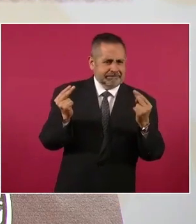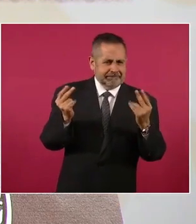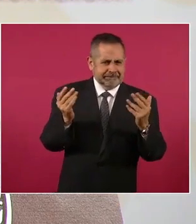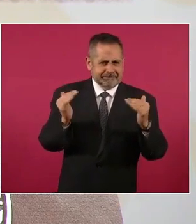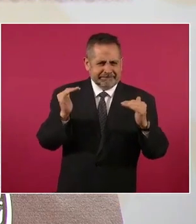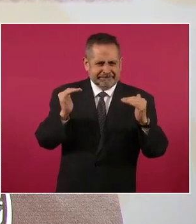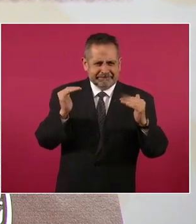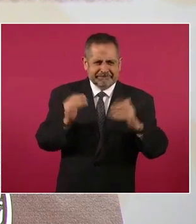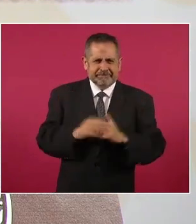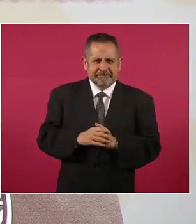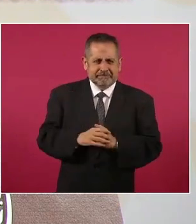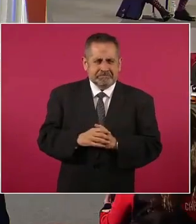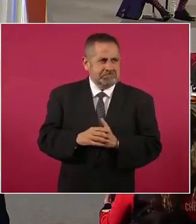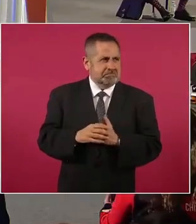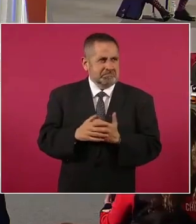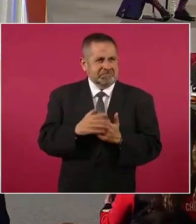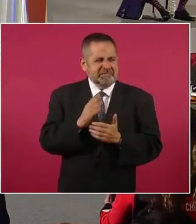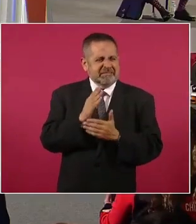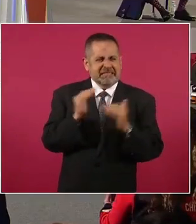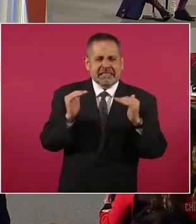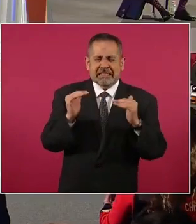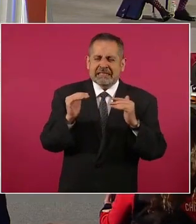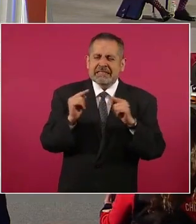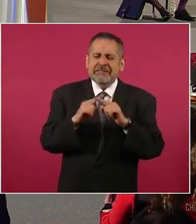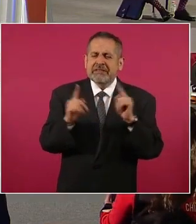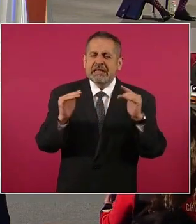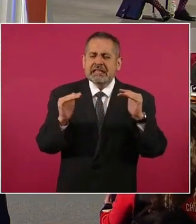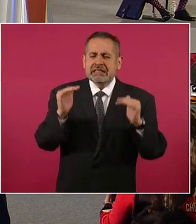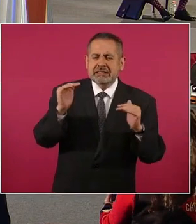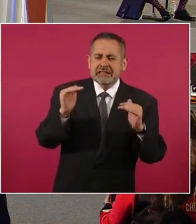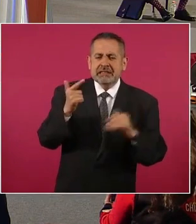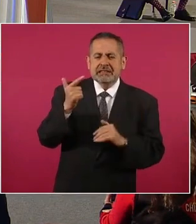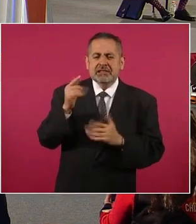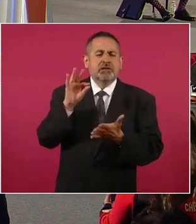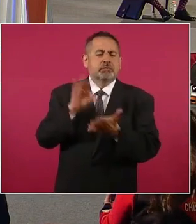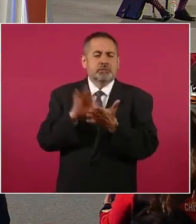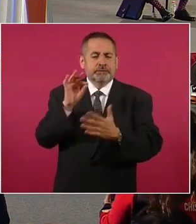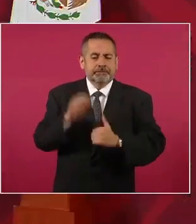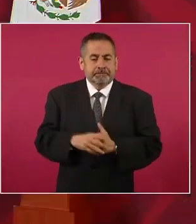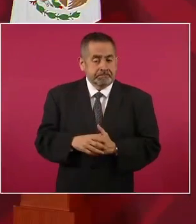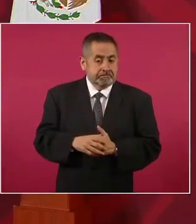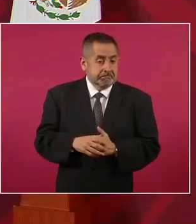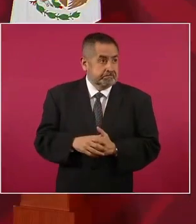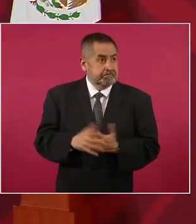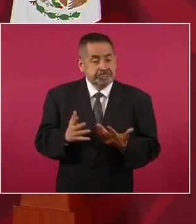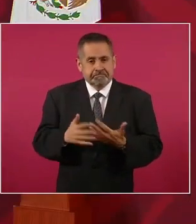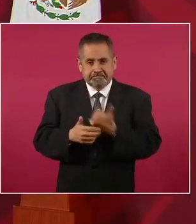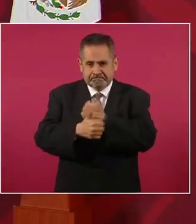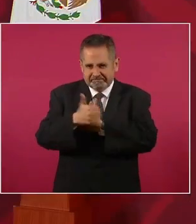Siete puntos. Está igual reñido que